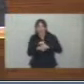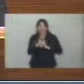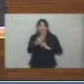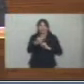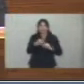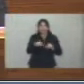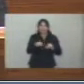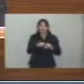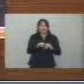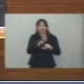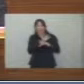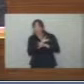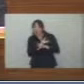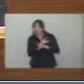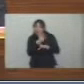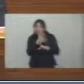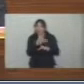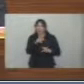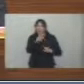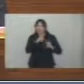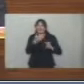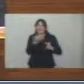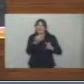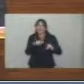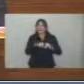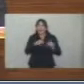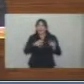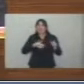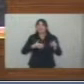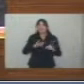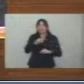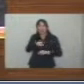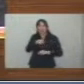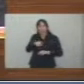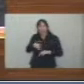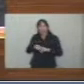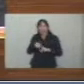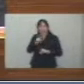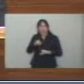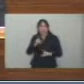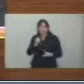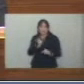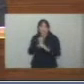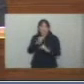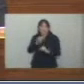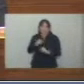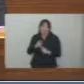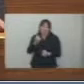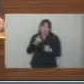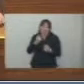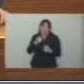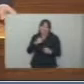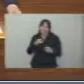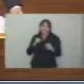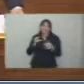tramposo, donde lo que se busca es más el encordio y la molestia, la venganza en algunos casos y la vendetta respecto a decisiones del